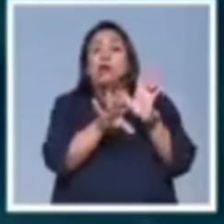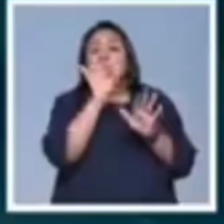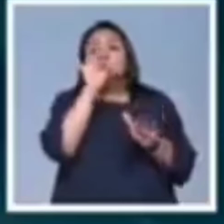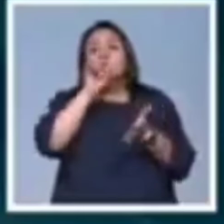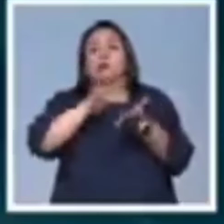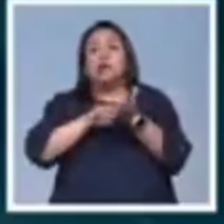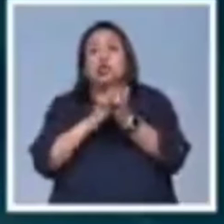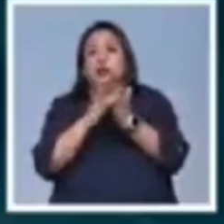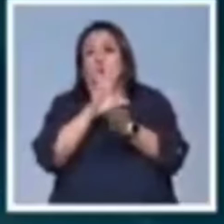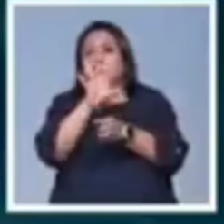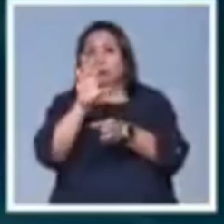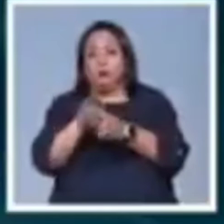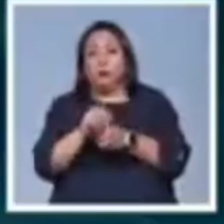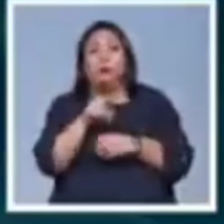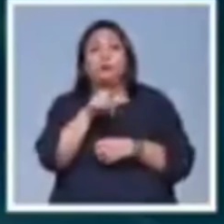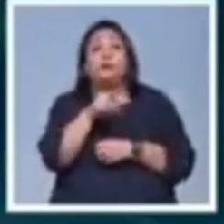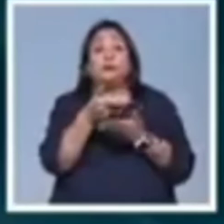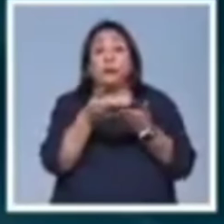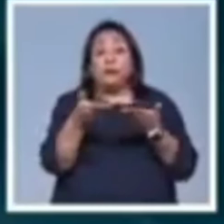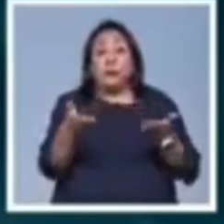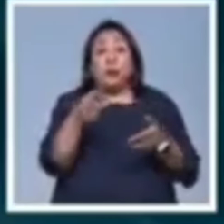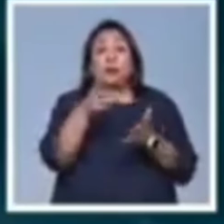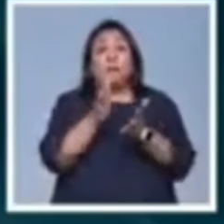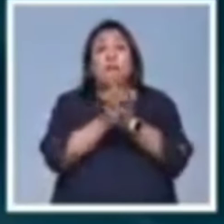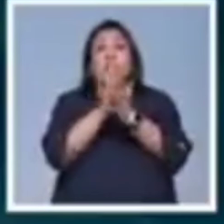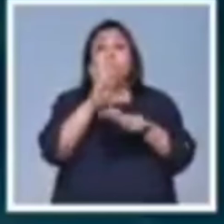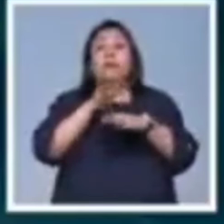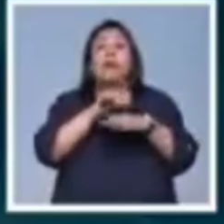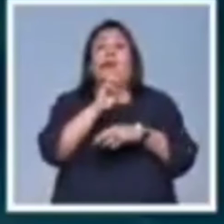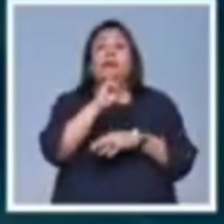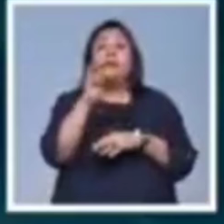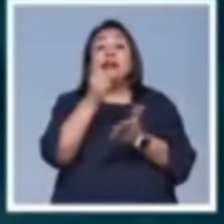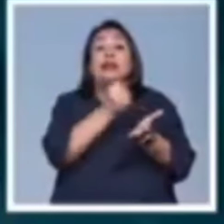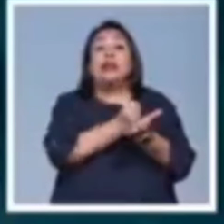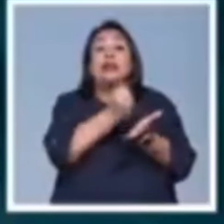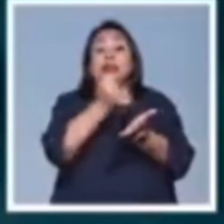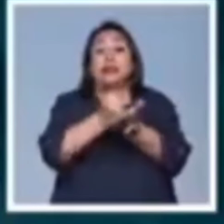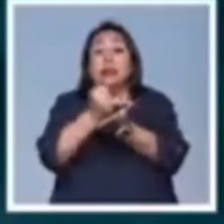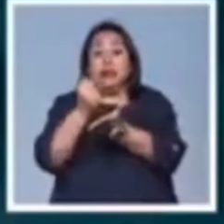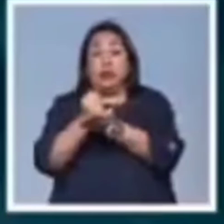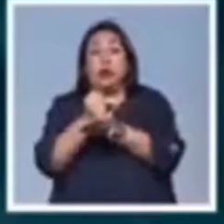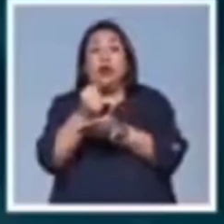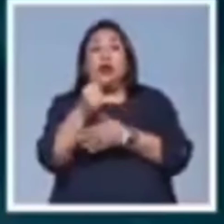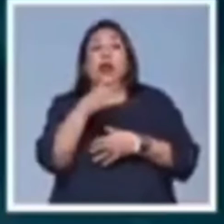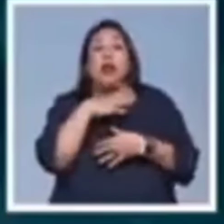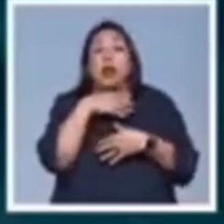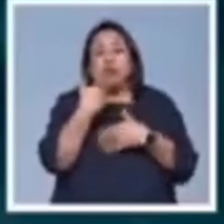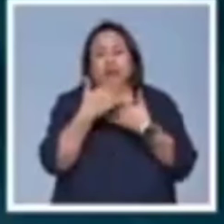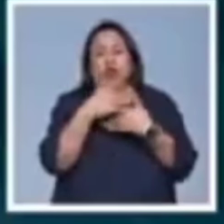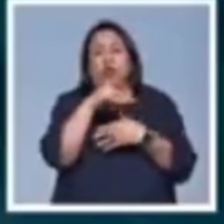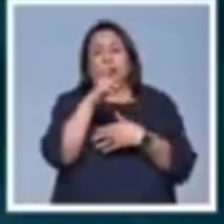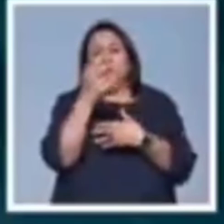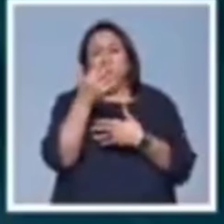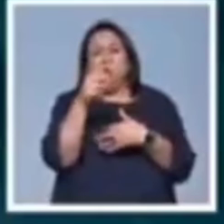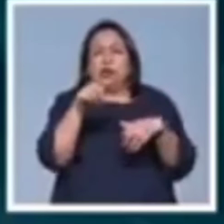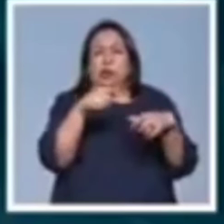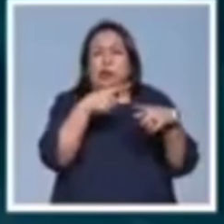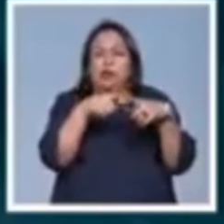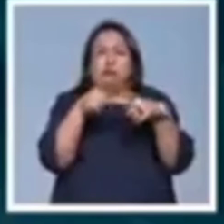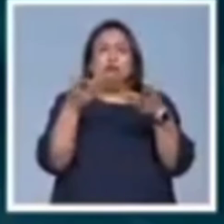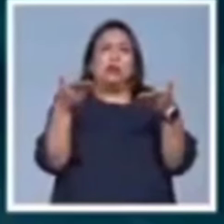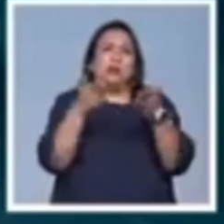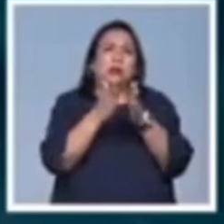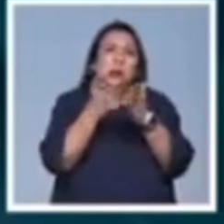libro. Para esta edición participan más de 300 editoriales. Se realizarán 250 actividades